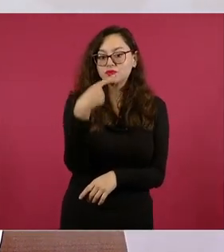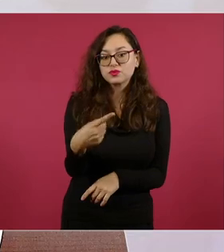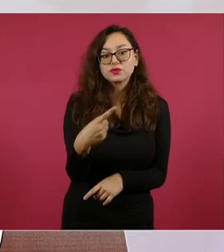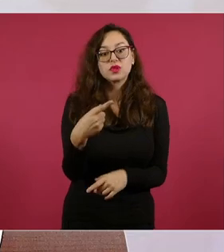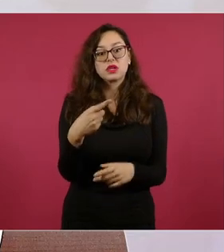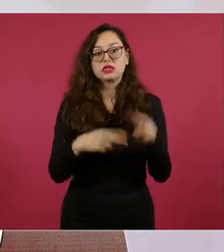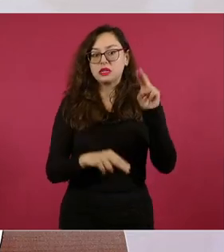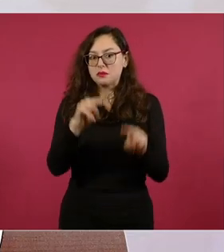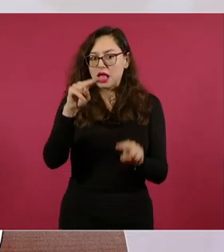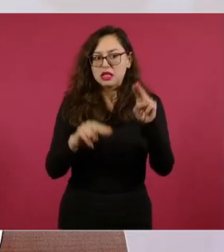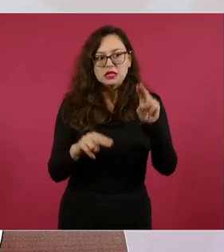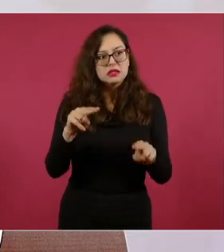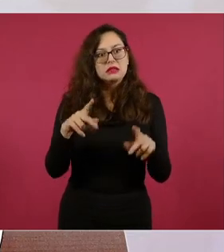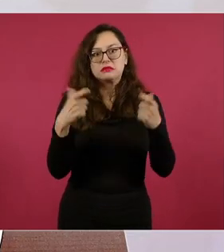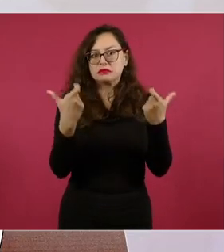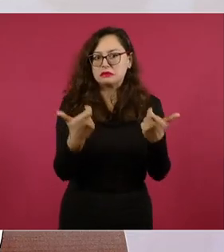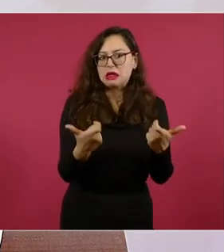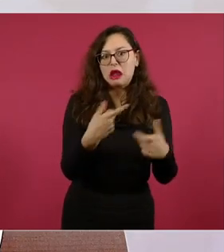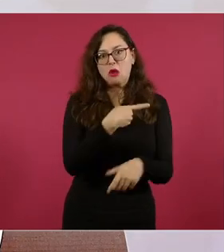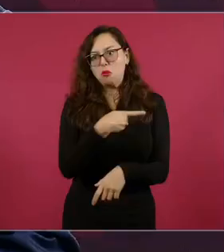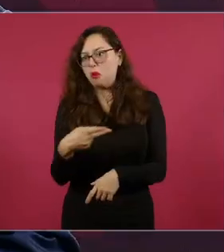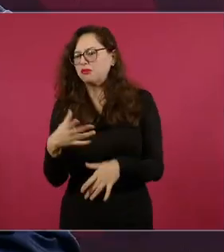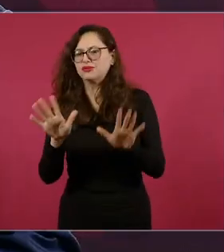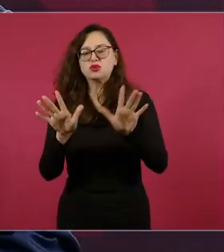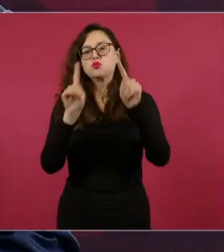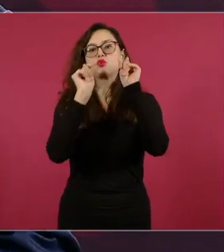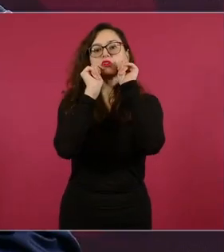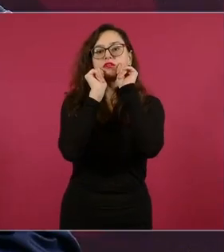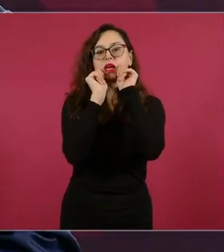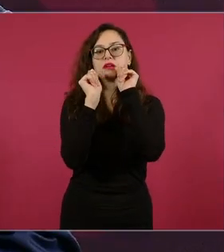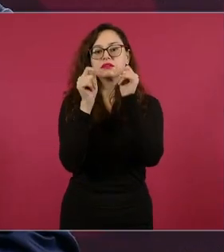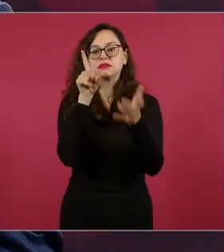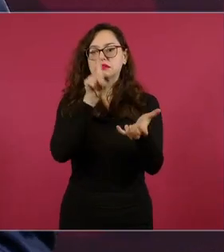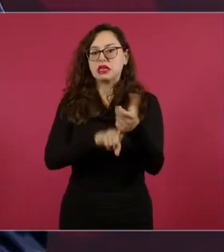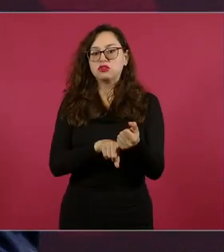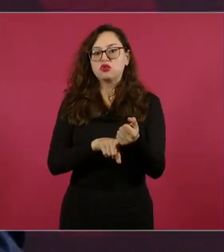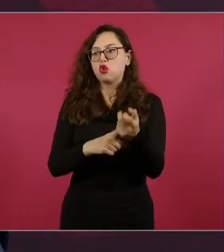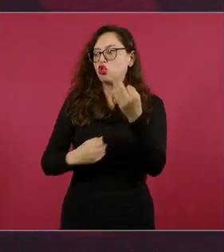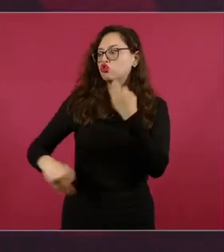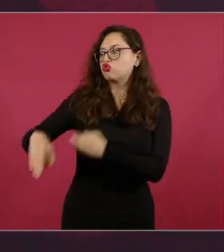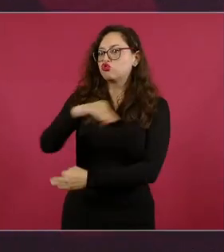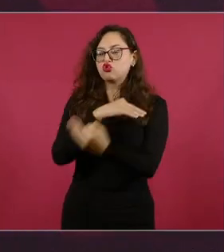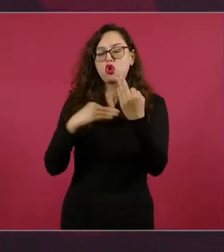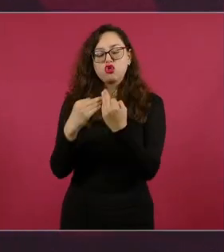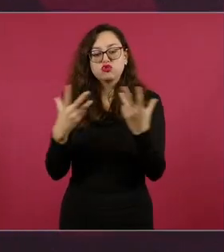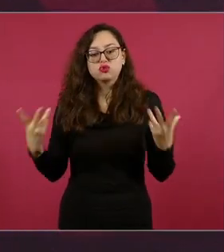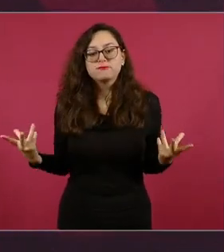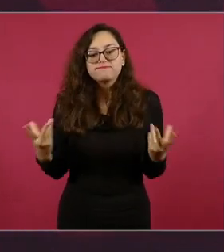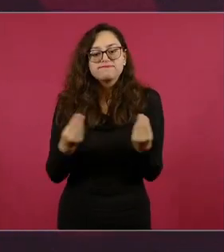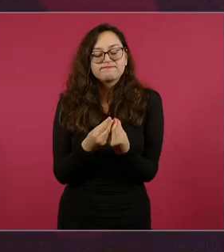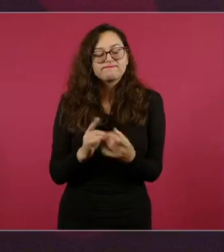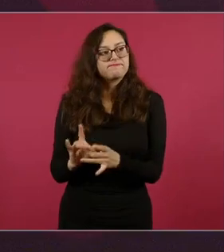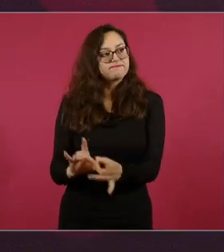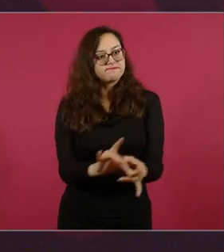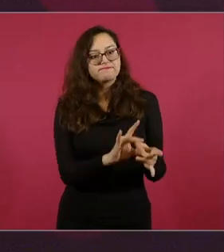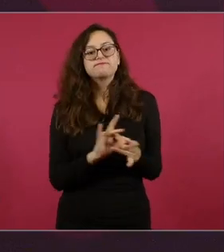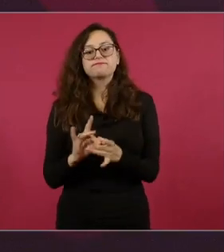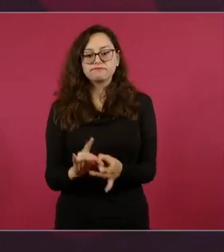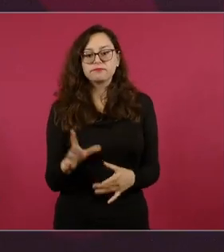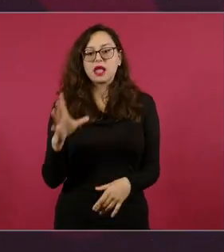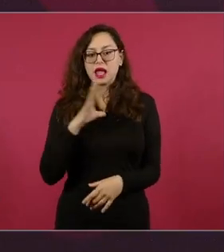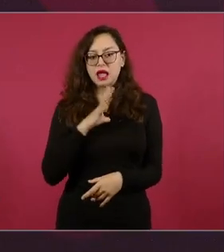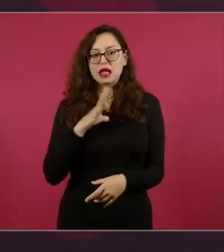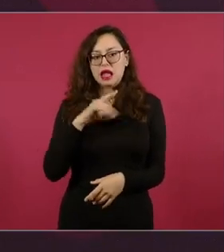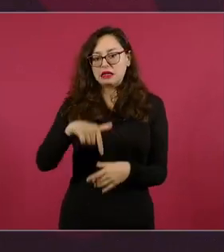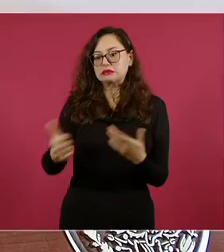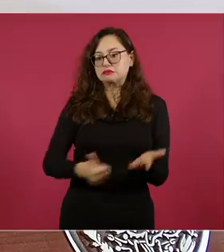sociales. Esta es una gran ciudad. Esta es una ciudad de encuentros y una ciudad de mucha